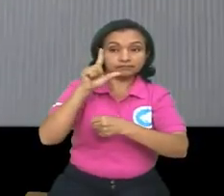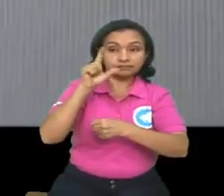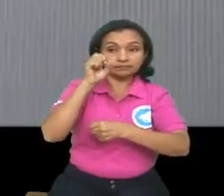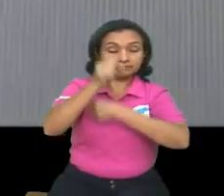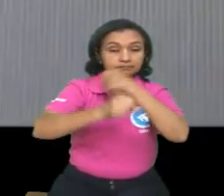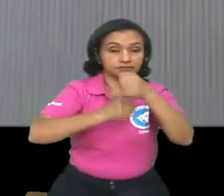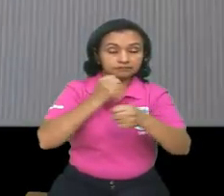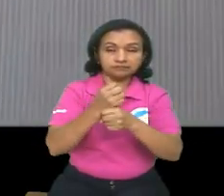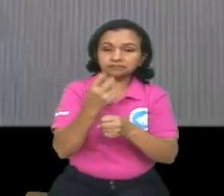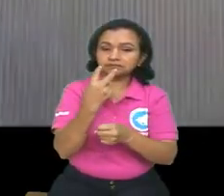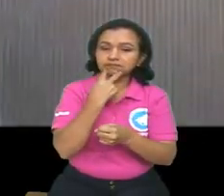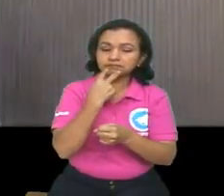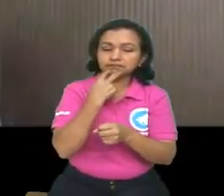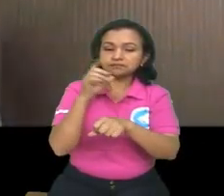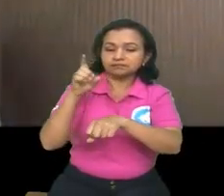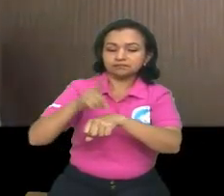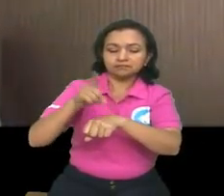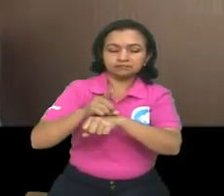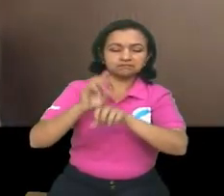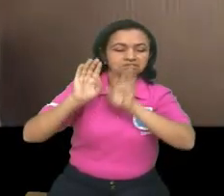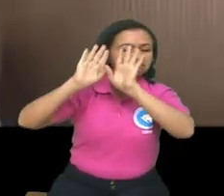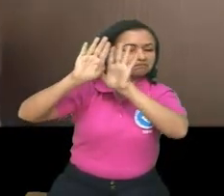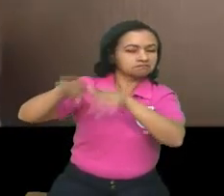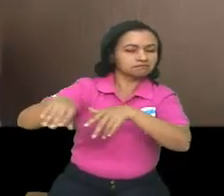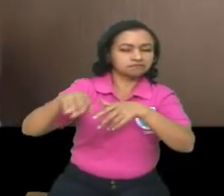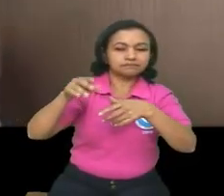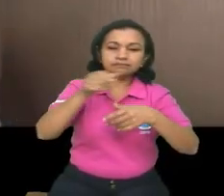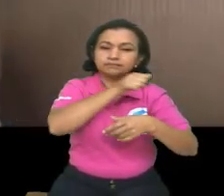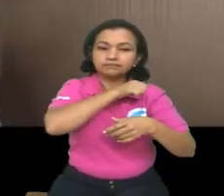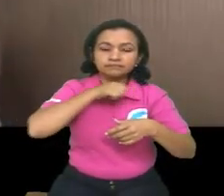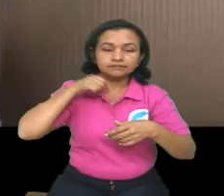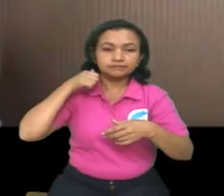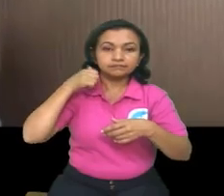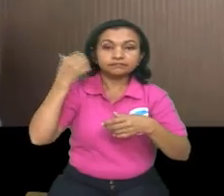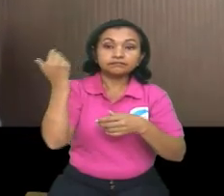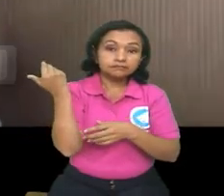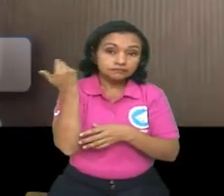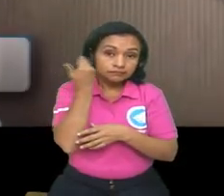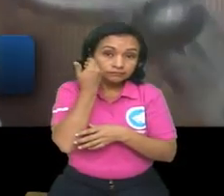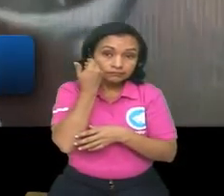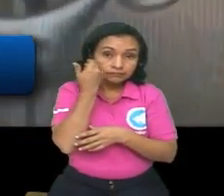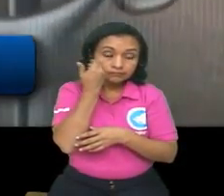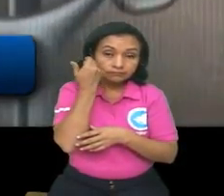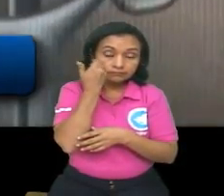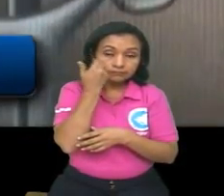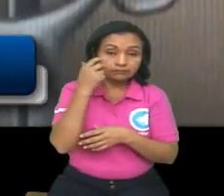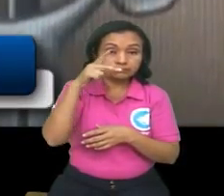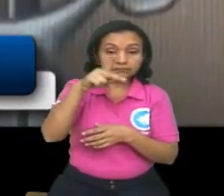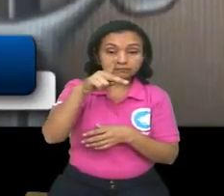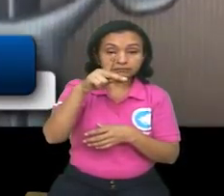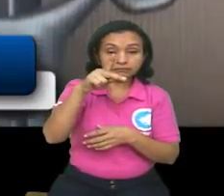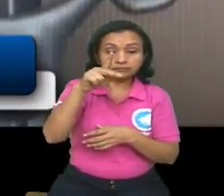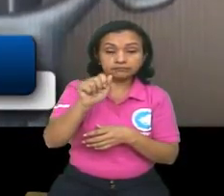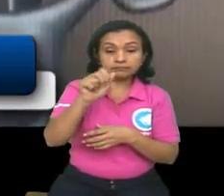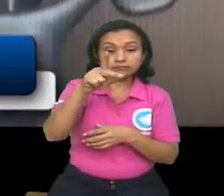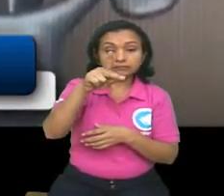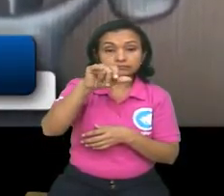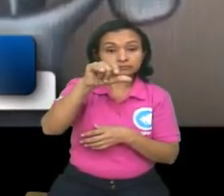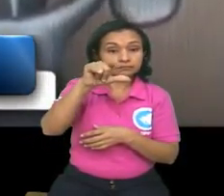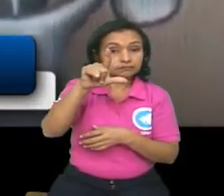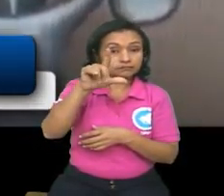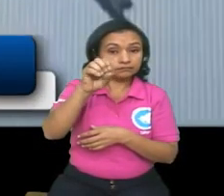al ginecólogo, no nos hace revisión. ¿Qué es lo que sucede? Nos exponemos a diversas enfermedades, tales como el virus del papiloma humano. Al avance de